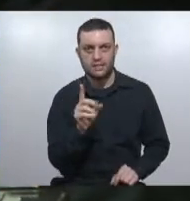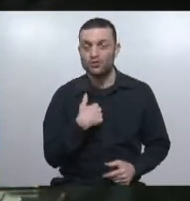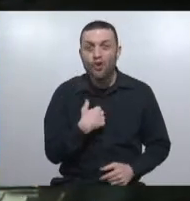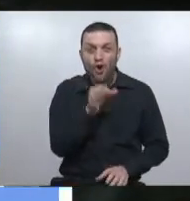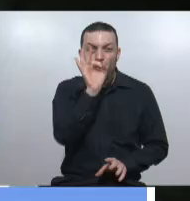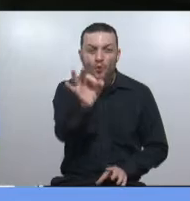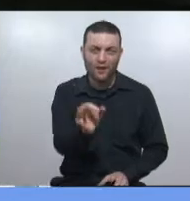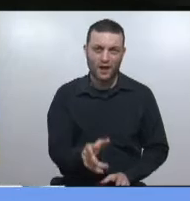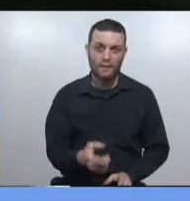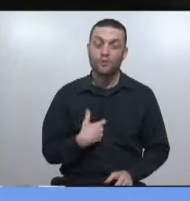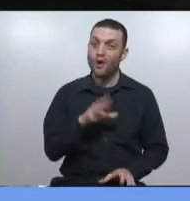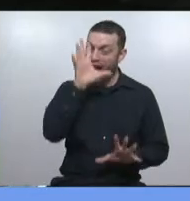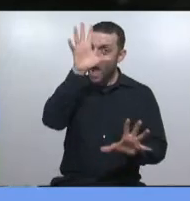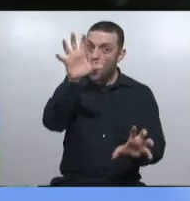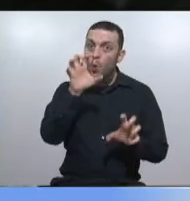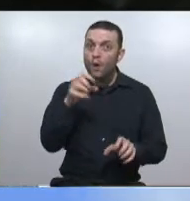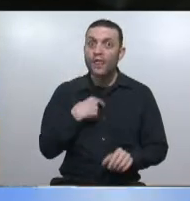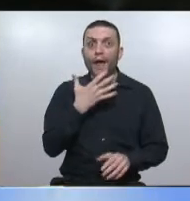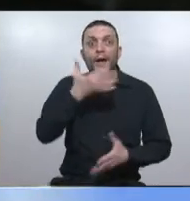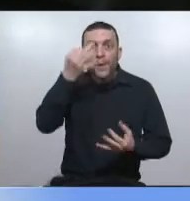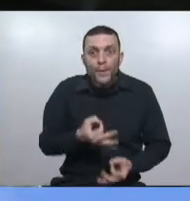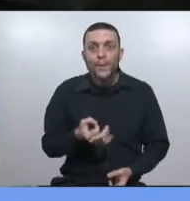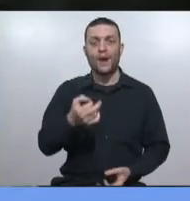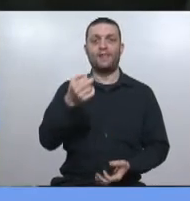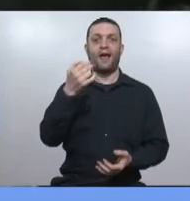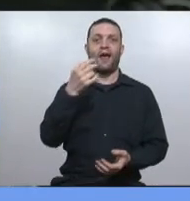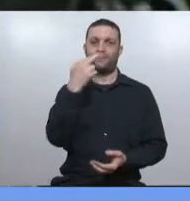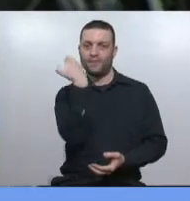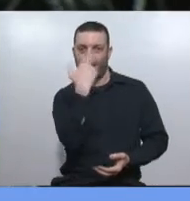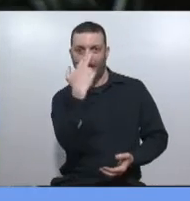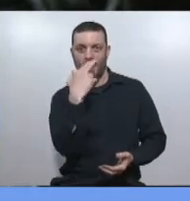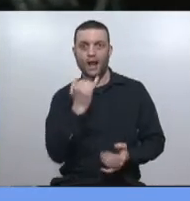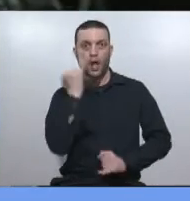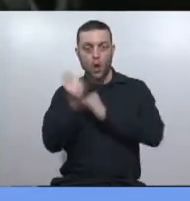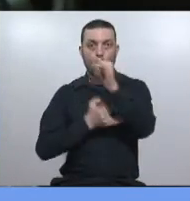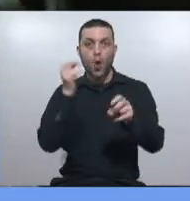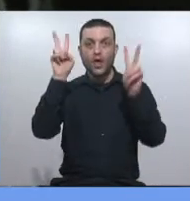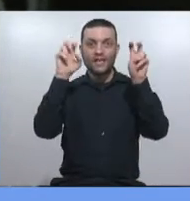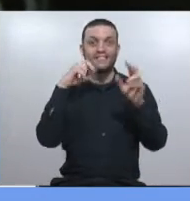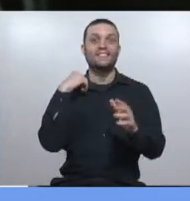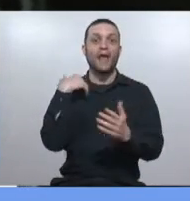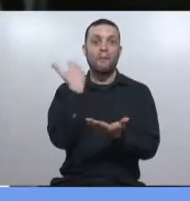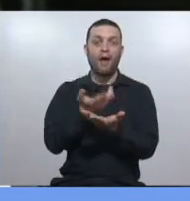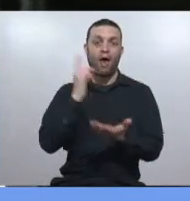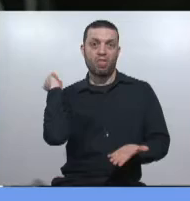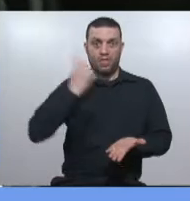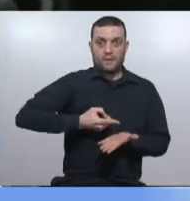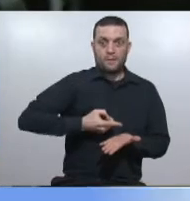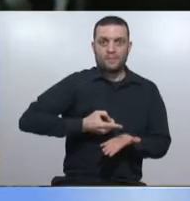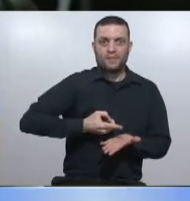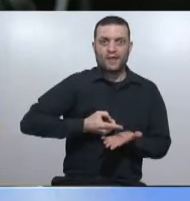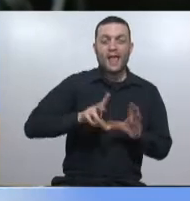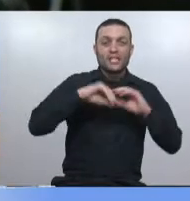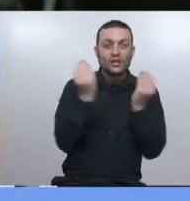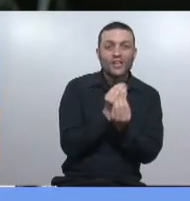el senador prominente habló sobre el decreto durante sus 18 de los 20 minutos se dedicó a hablar del jefe del gobierno y de las